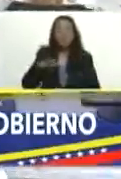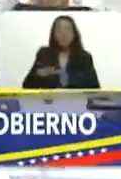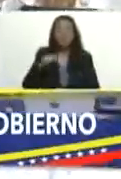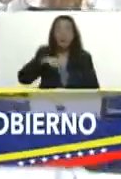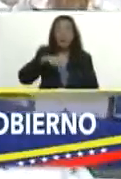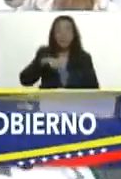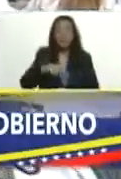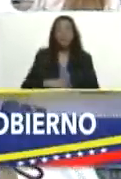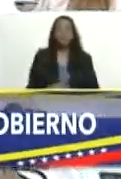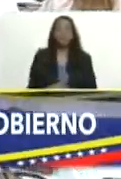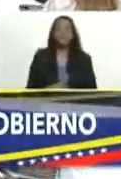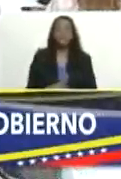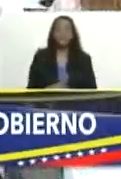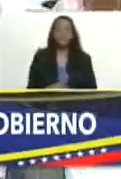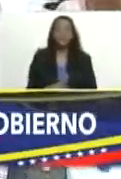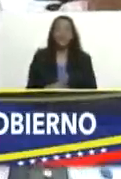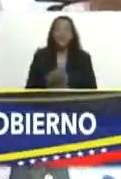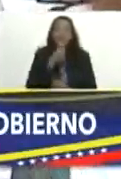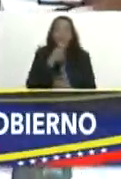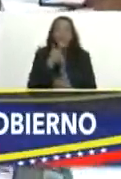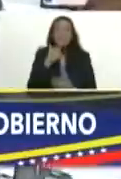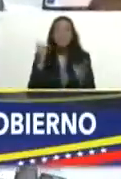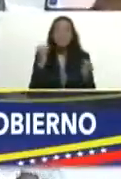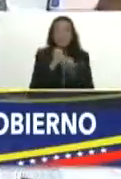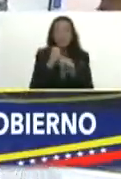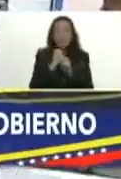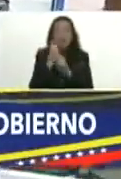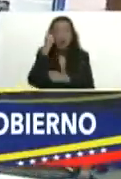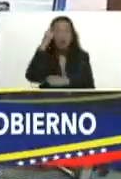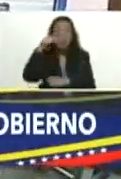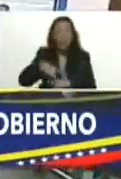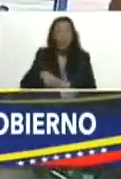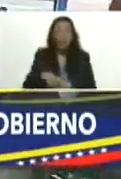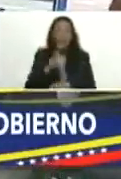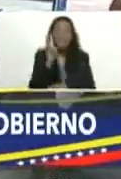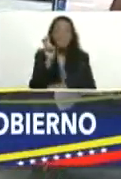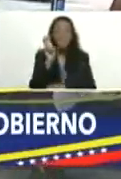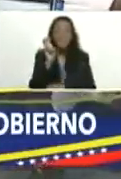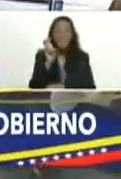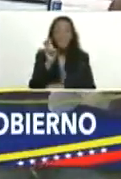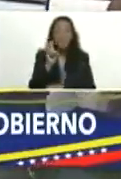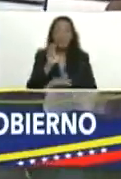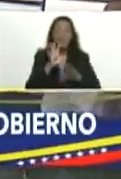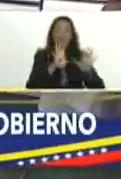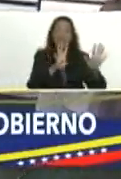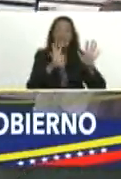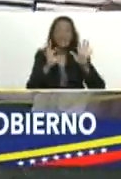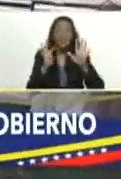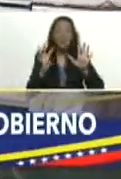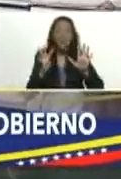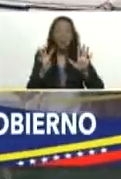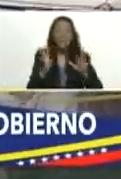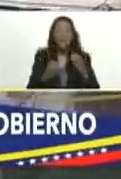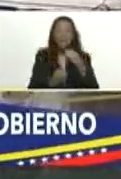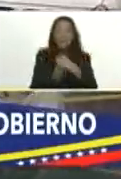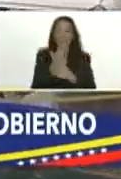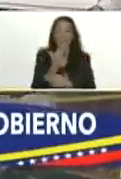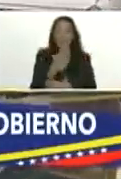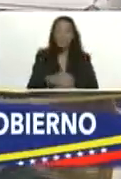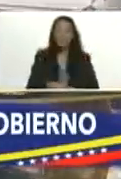aquí en esta bonita jornada, viernes 19 de mayo